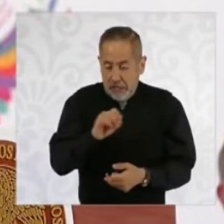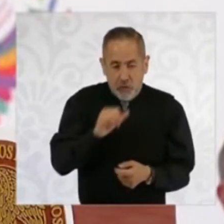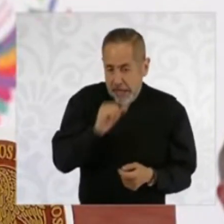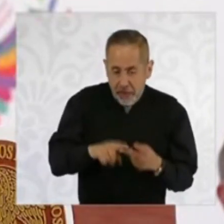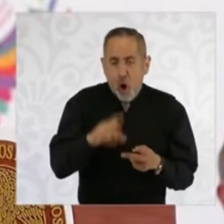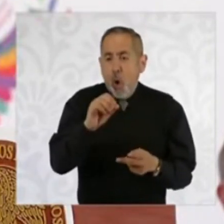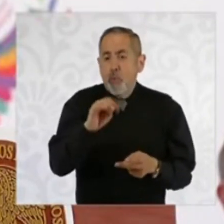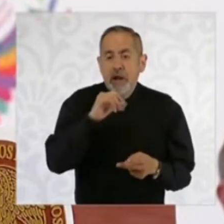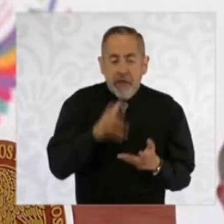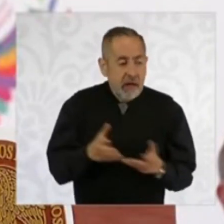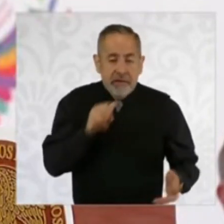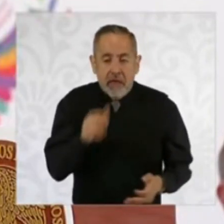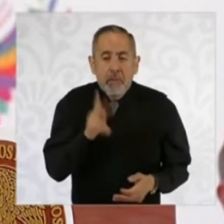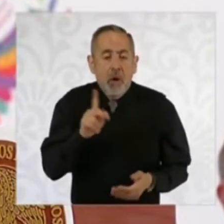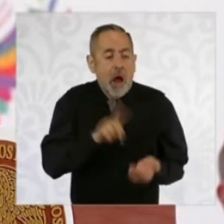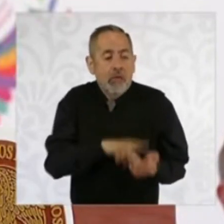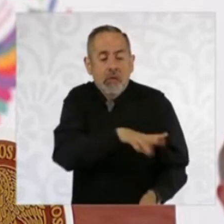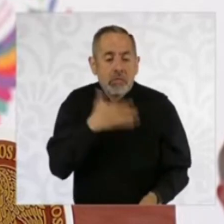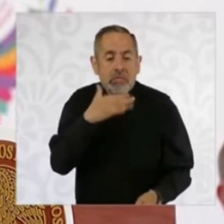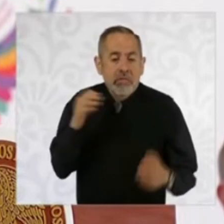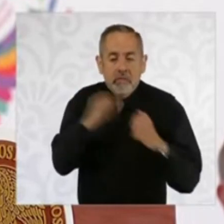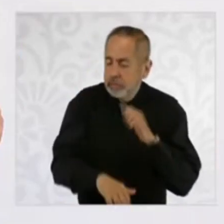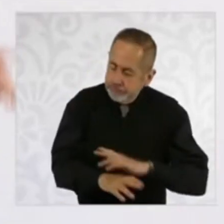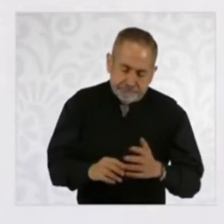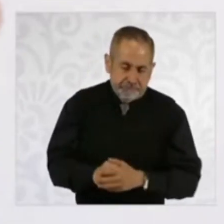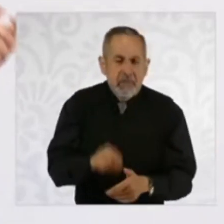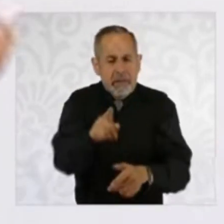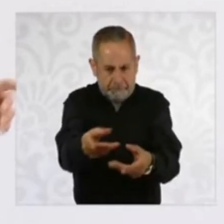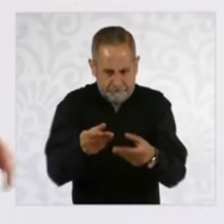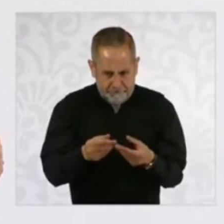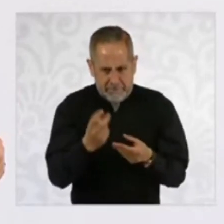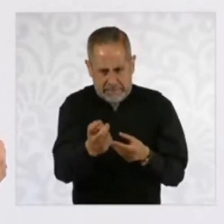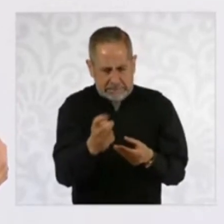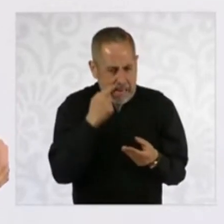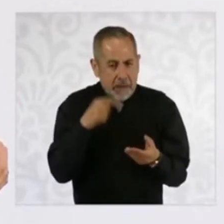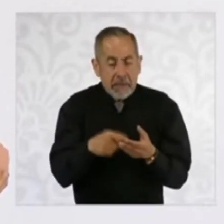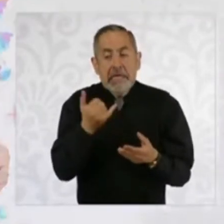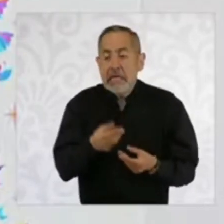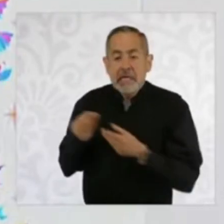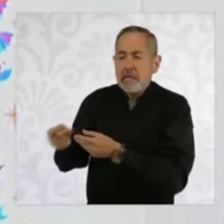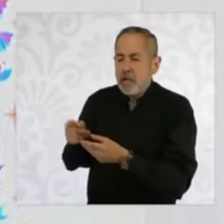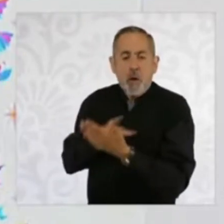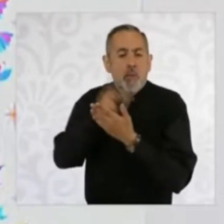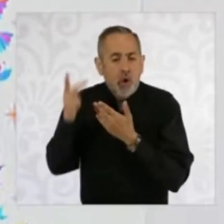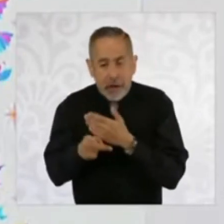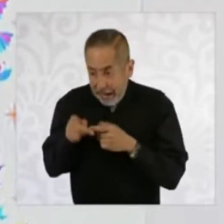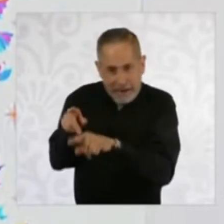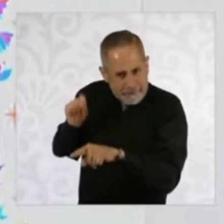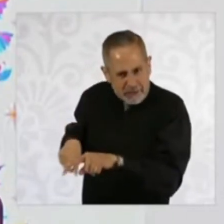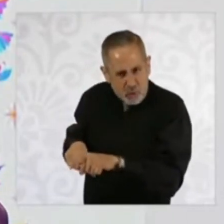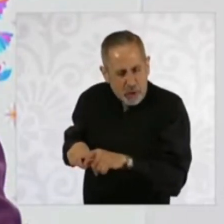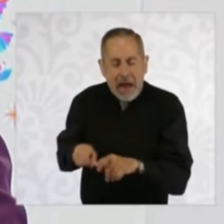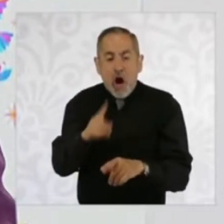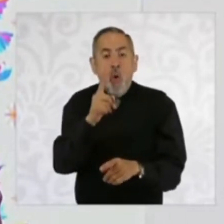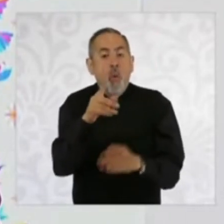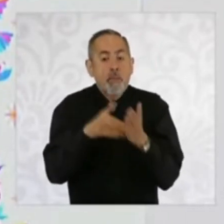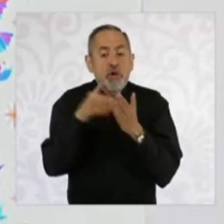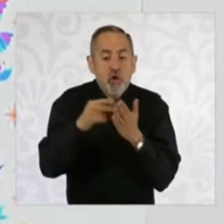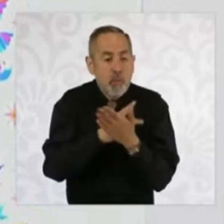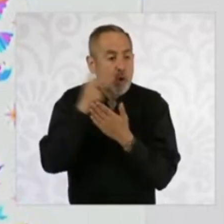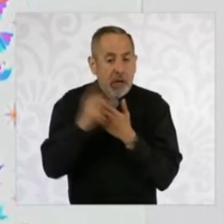hayan pasado a propiedad privada. Entonces atendemos este caso y el programa de regularización de 1 millón, ¿no? Esa es nuestra meta, ¿verdad?,